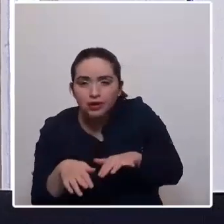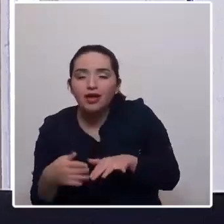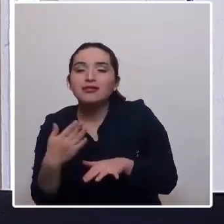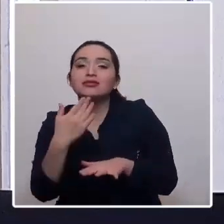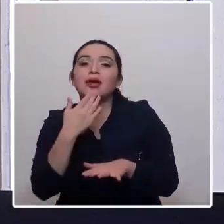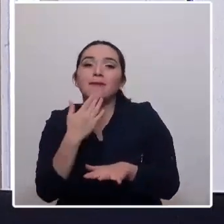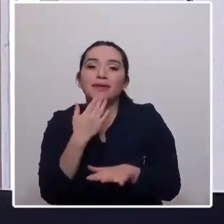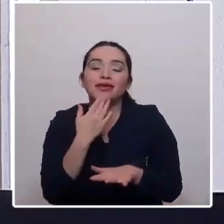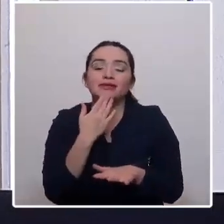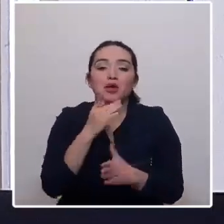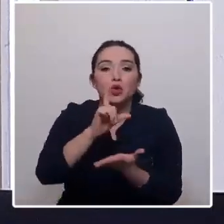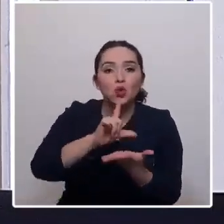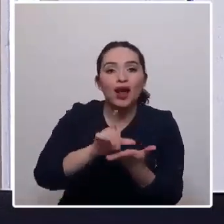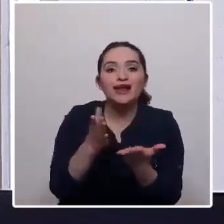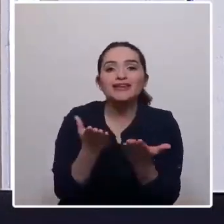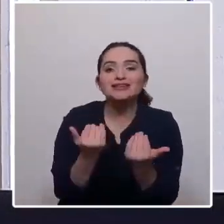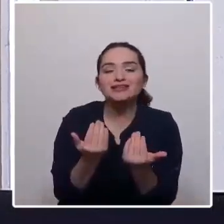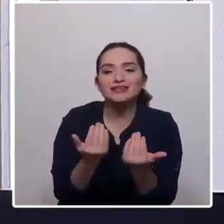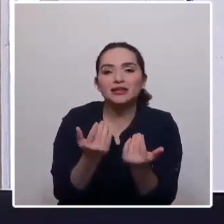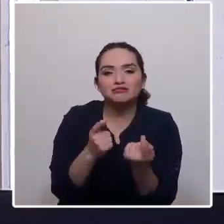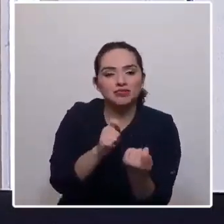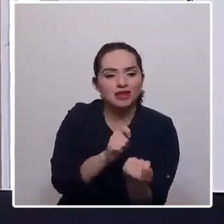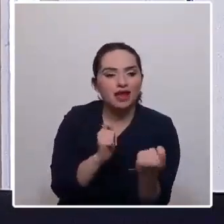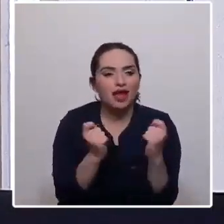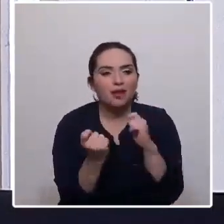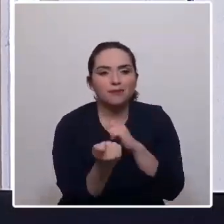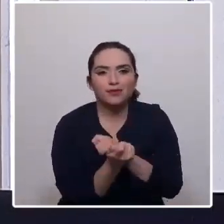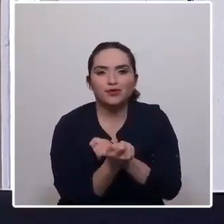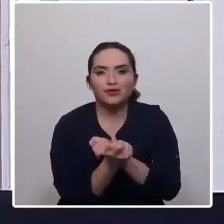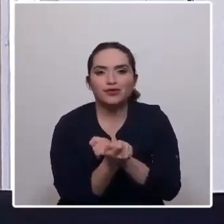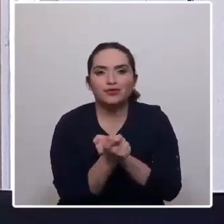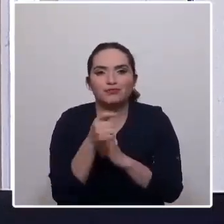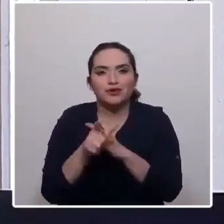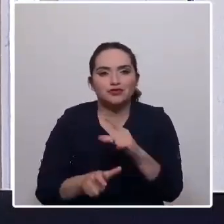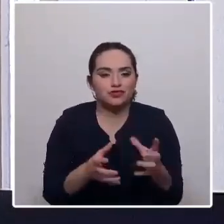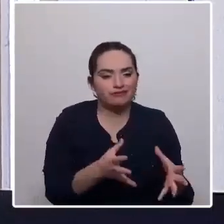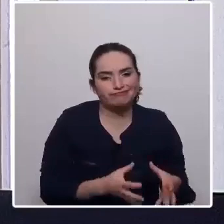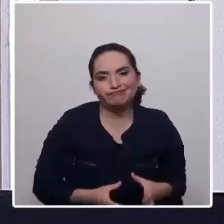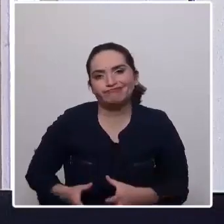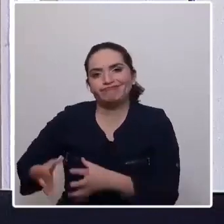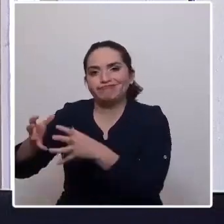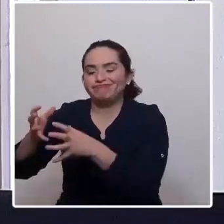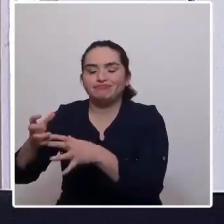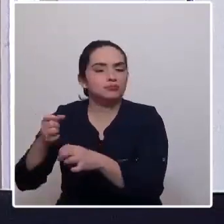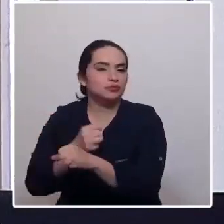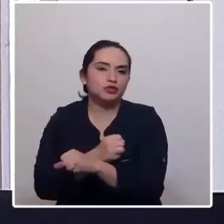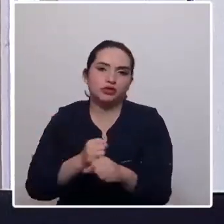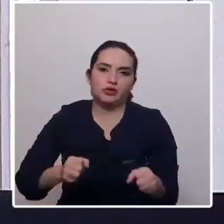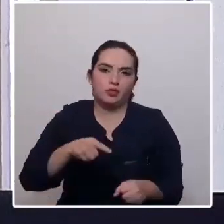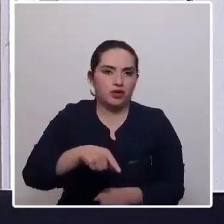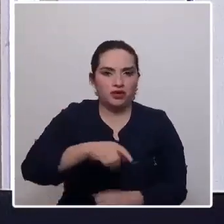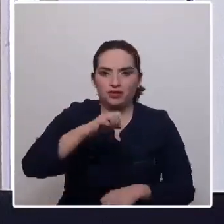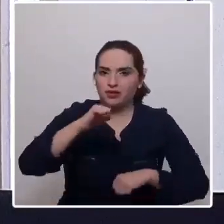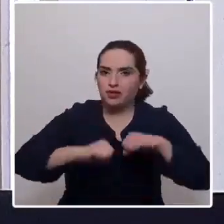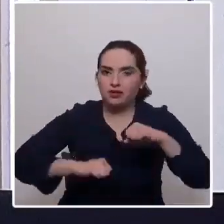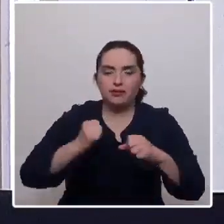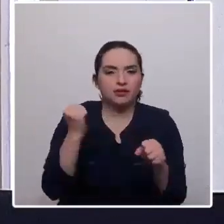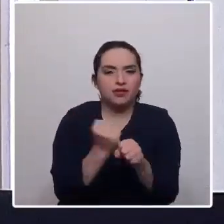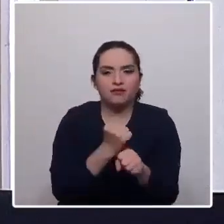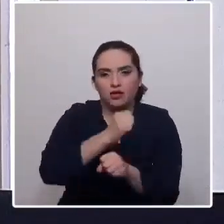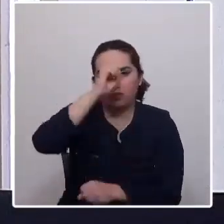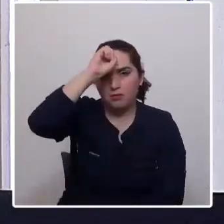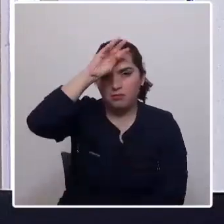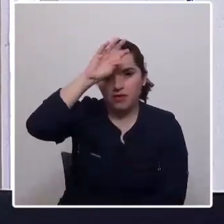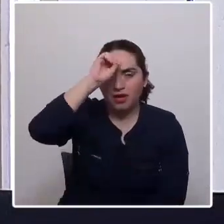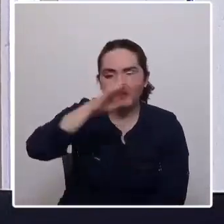aquellas que requieran un traslado forzoso de la población. Con lo anterior, estoy seguro